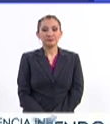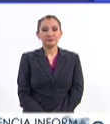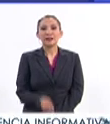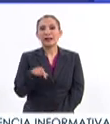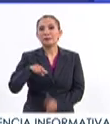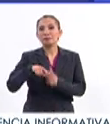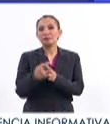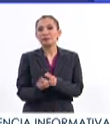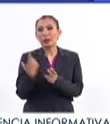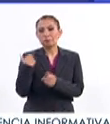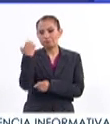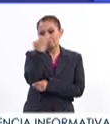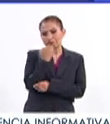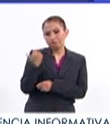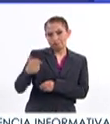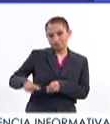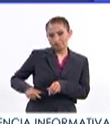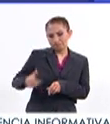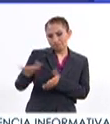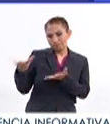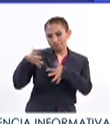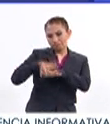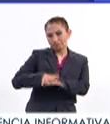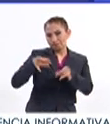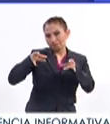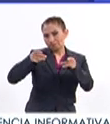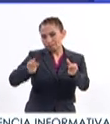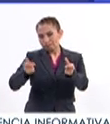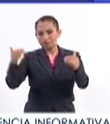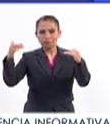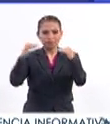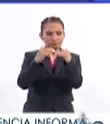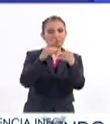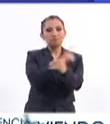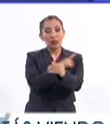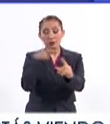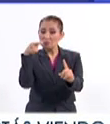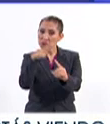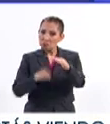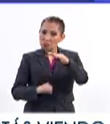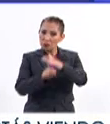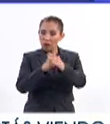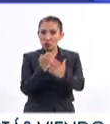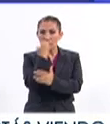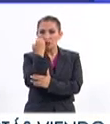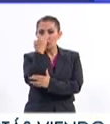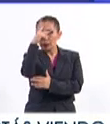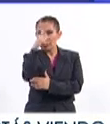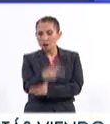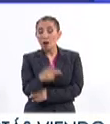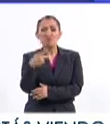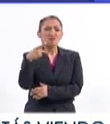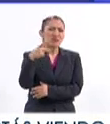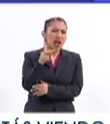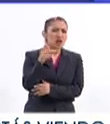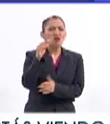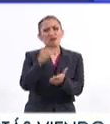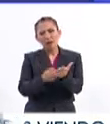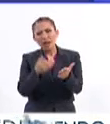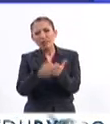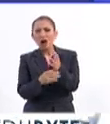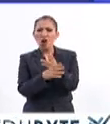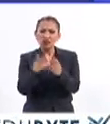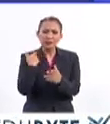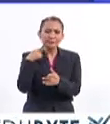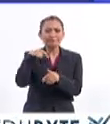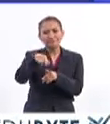Bueno, aquí iniciamos. De acuerdo con la actual administración, la inclusión, la calidad y equidad deben ser los pilares de la nueva escuela mexicana. Sin embargo, aún hay retos